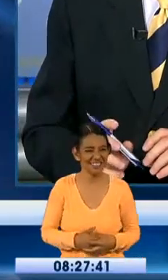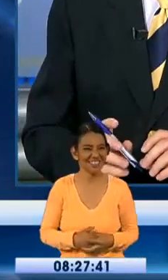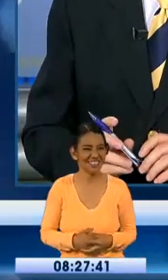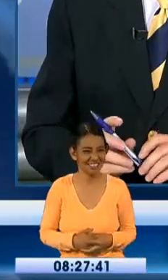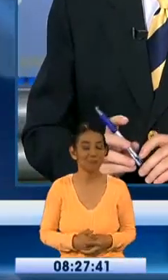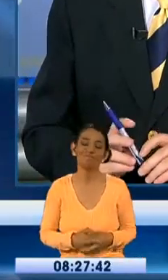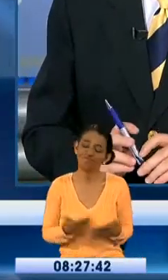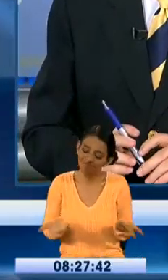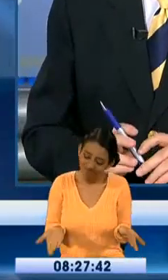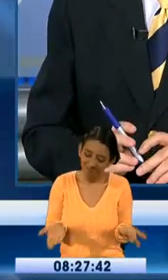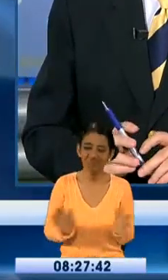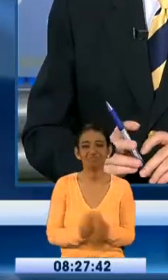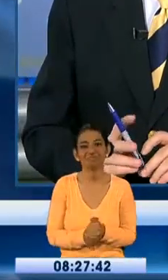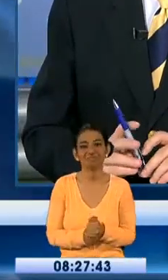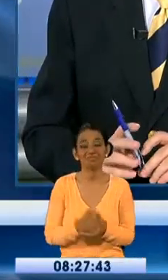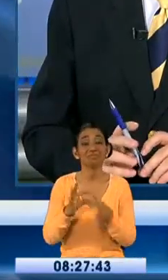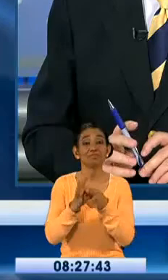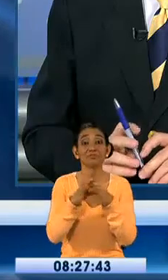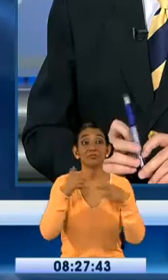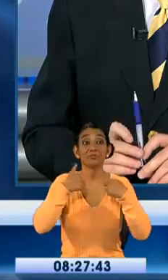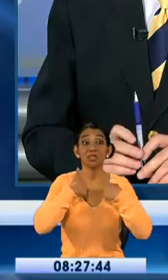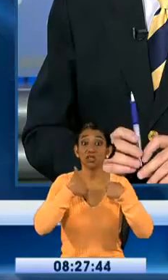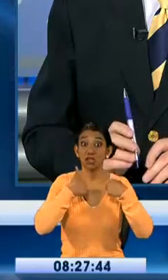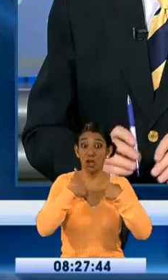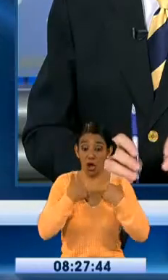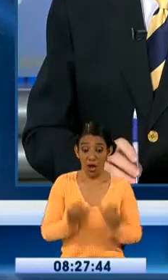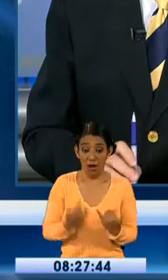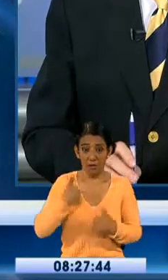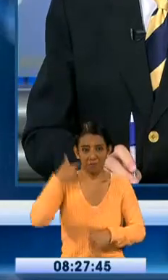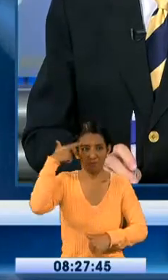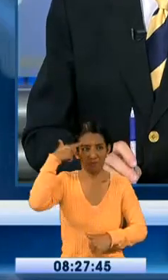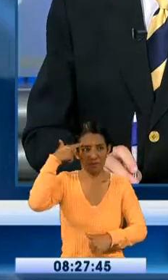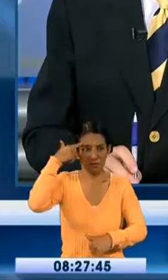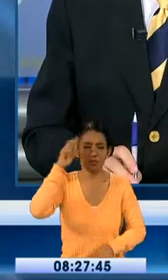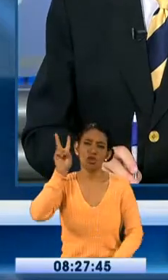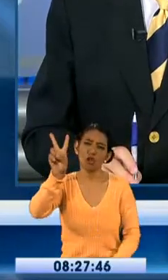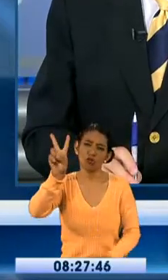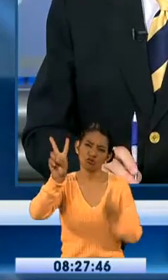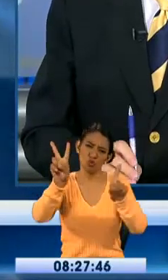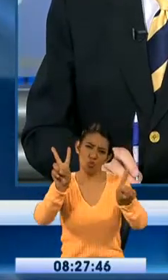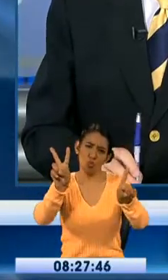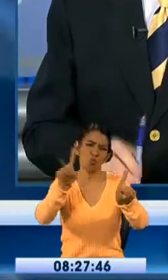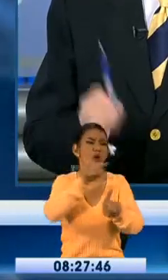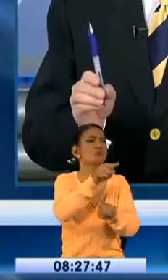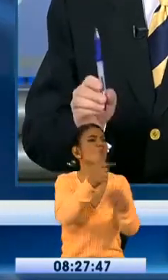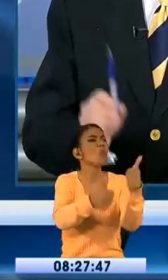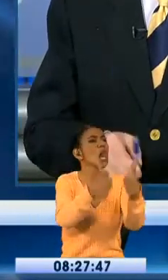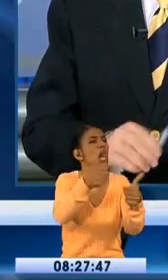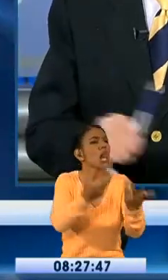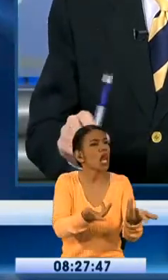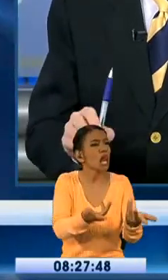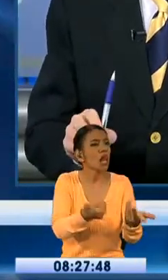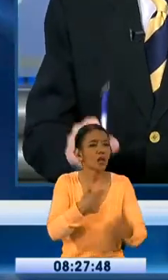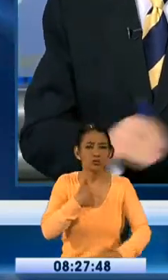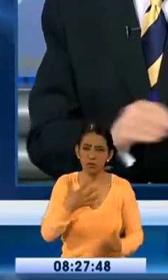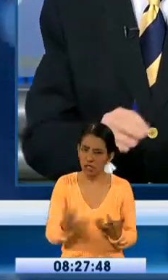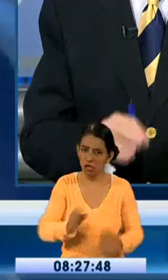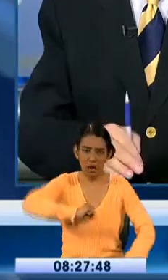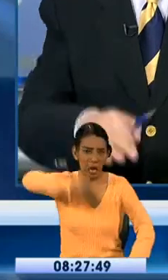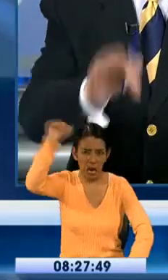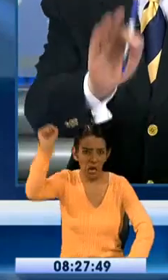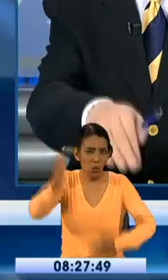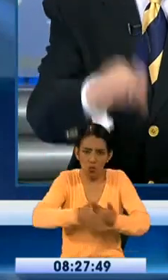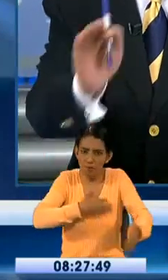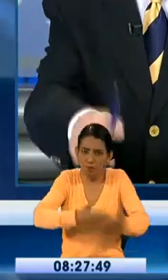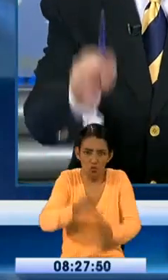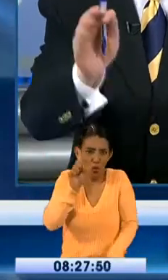Bueno, mi estimado Roberto, mi pronóstico para el día de hoy tal vez es un 2-1. ¿Cuál es el tuyo? El mío, que ganemos. No importa que sea